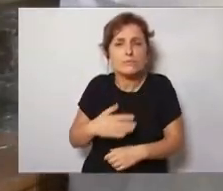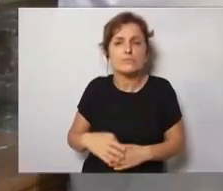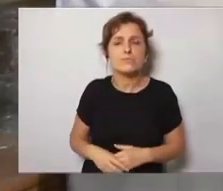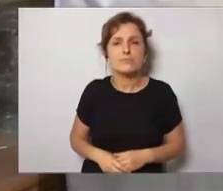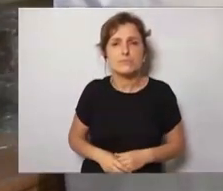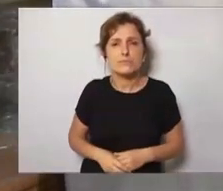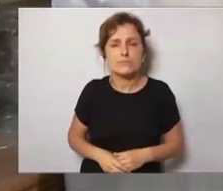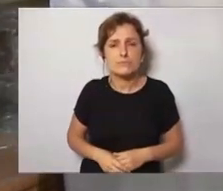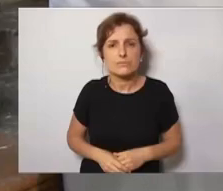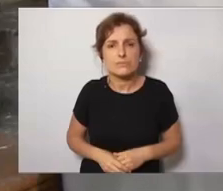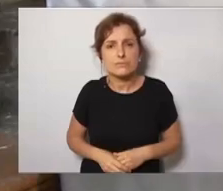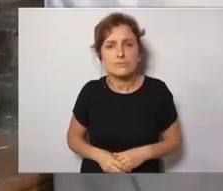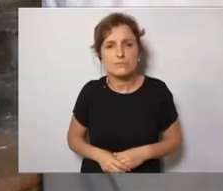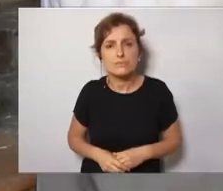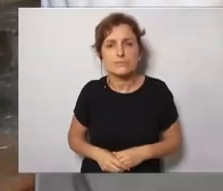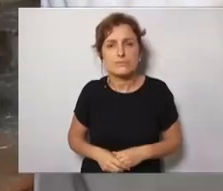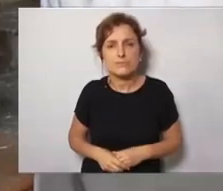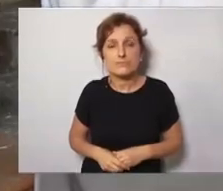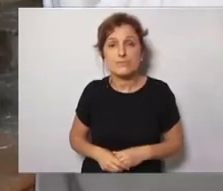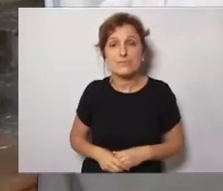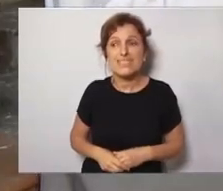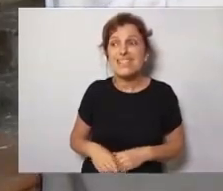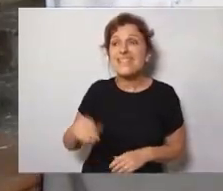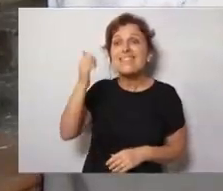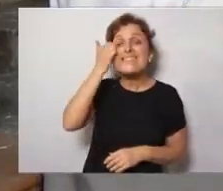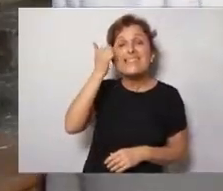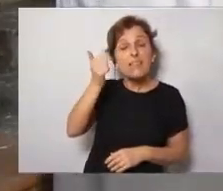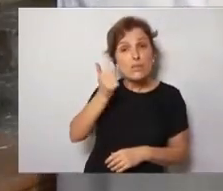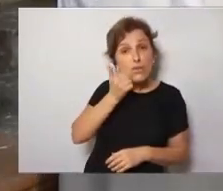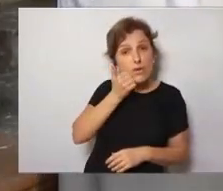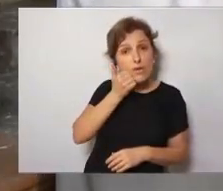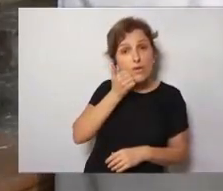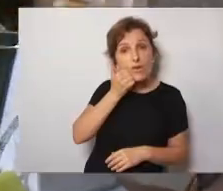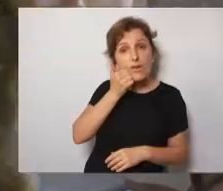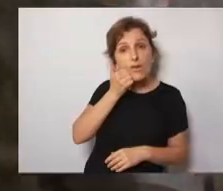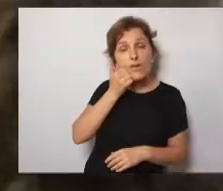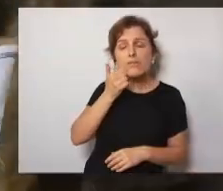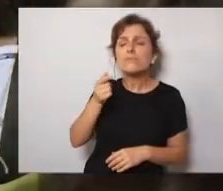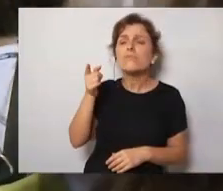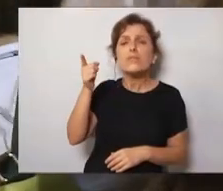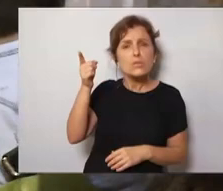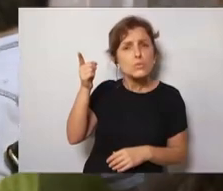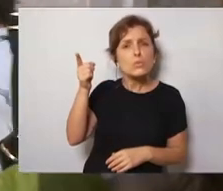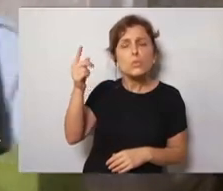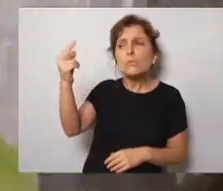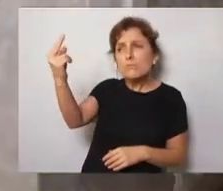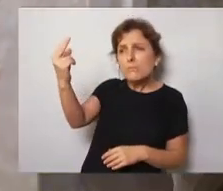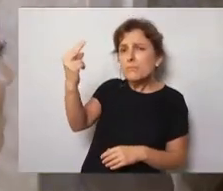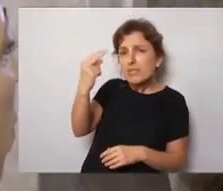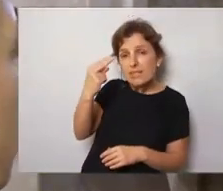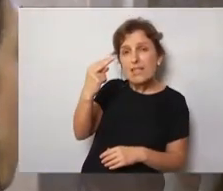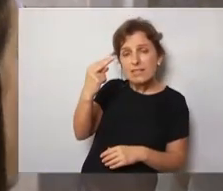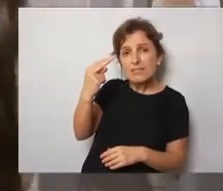ministro de la eucaristía le lleve la comunión jesús sacramentado te